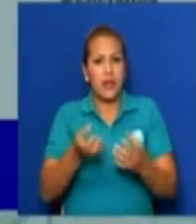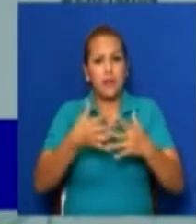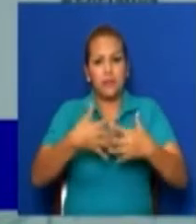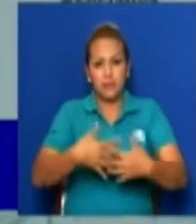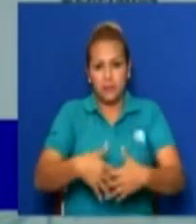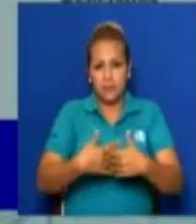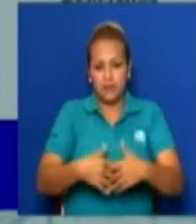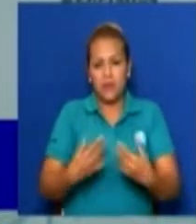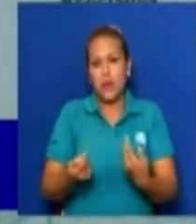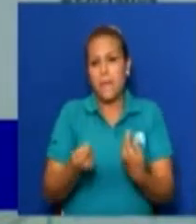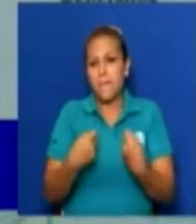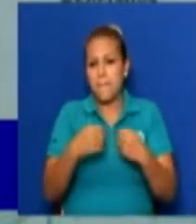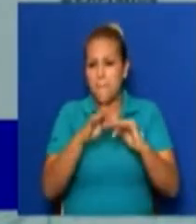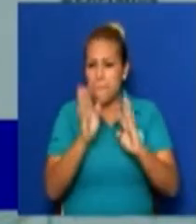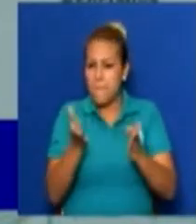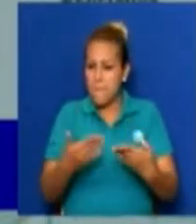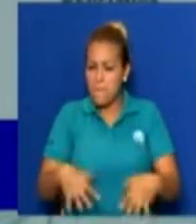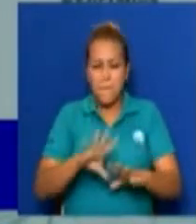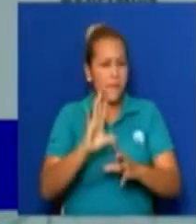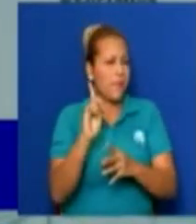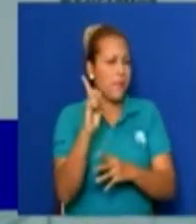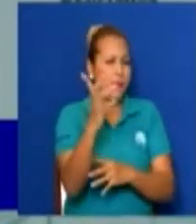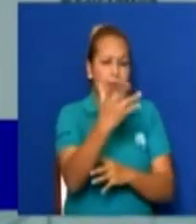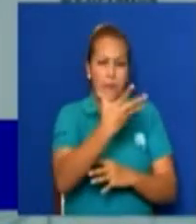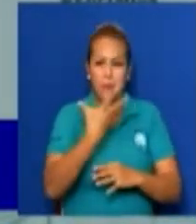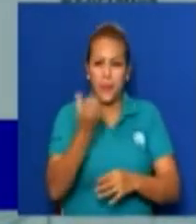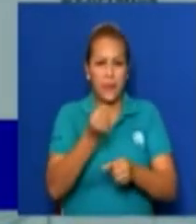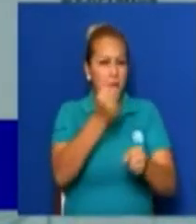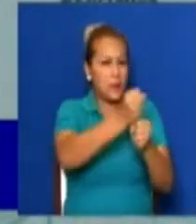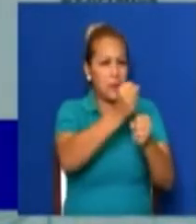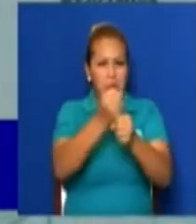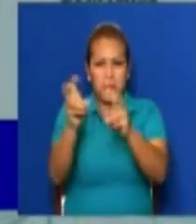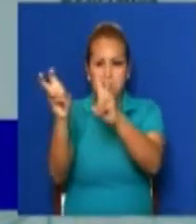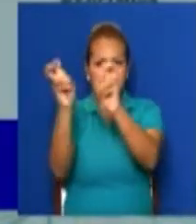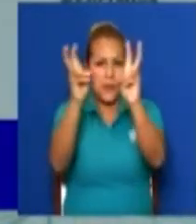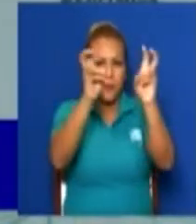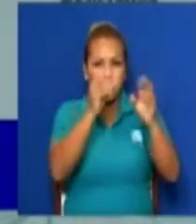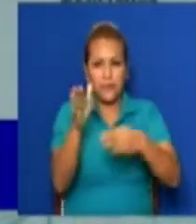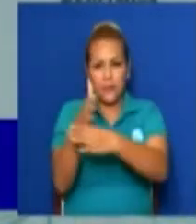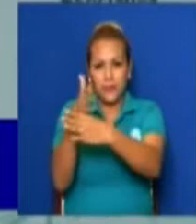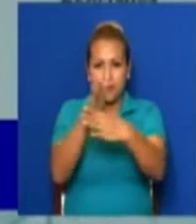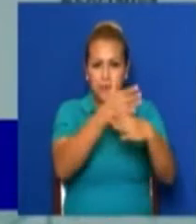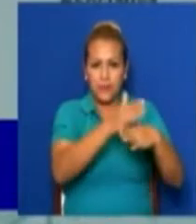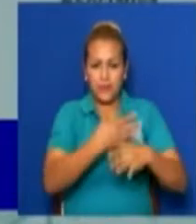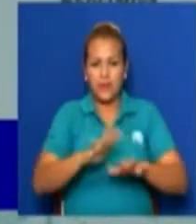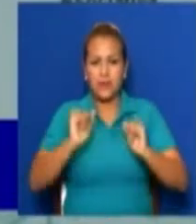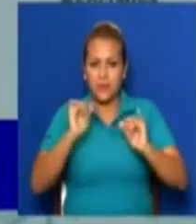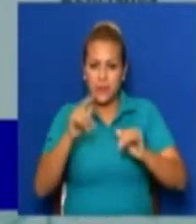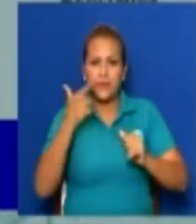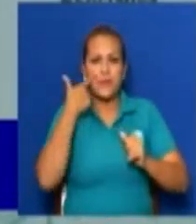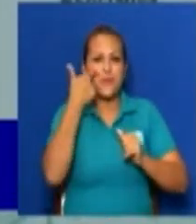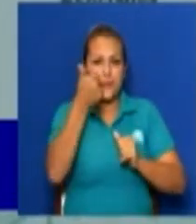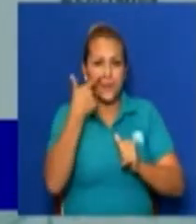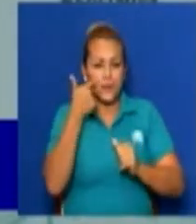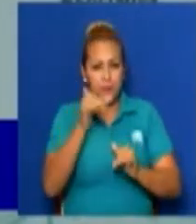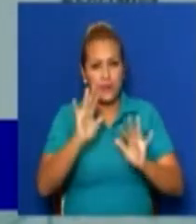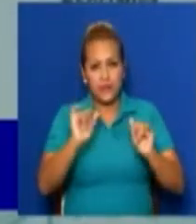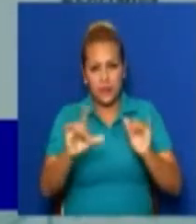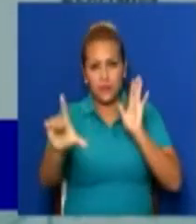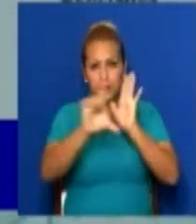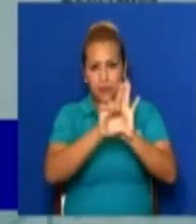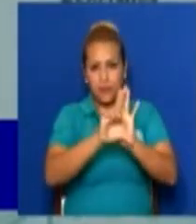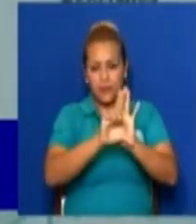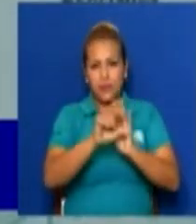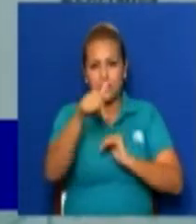profesionales, mujeres de todos los segmentos, mujeres de todos los estratos sociales están reconocidas en sus derechos en esa ley.